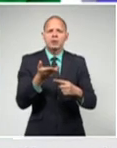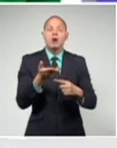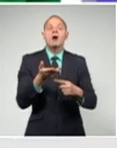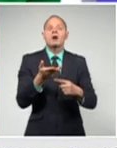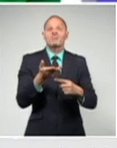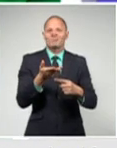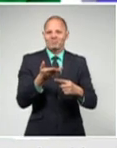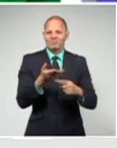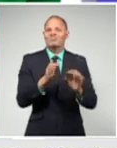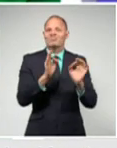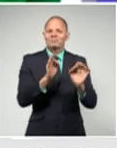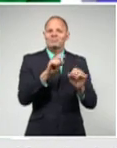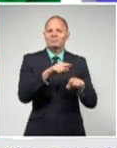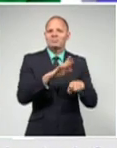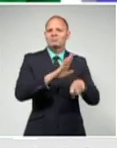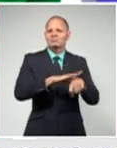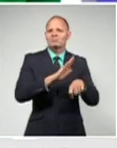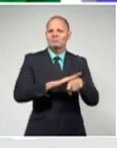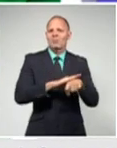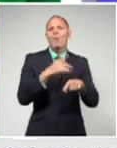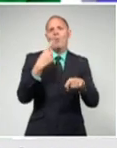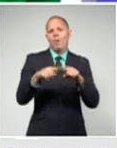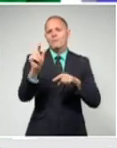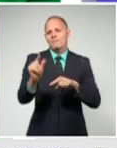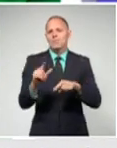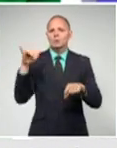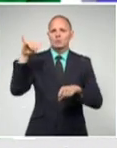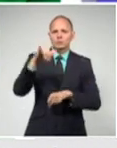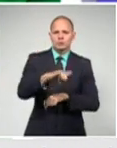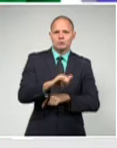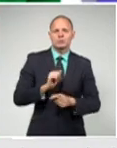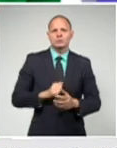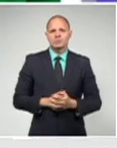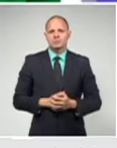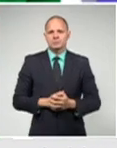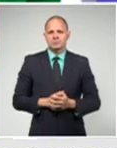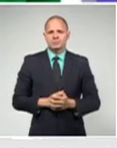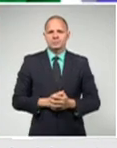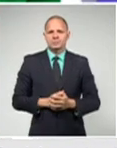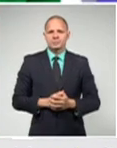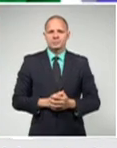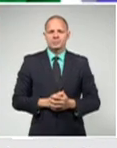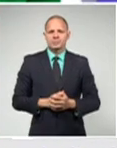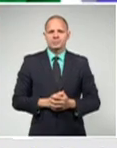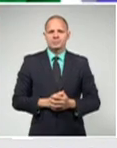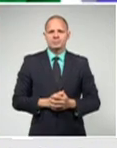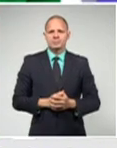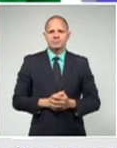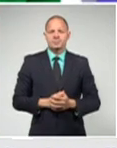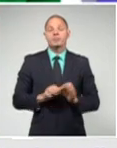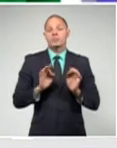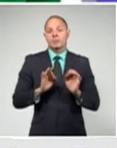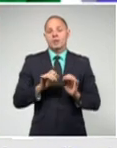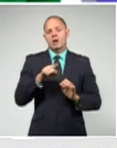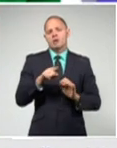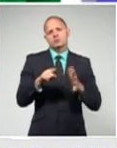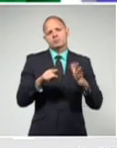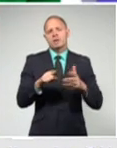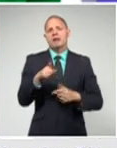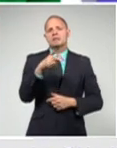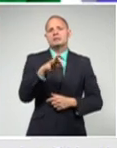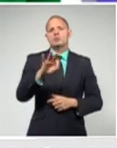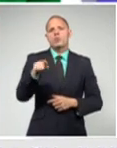una relación con viajeros internacionales. Estamos hablando del